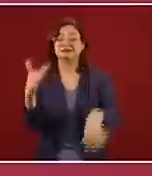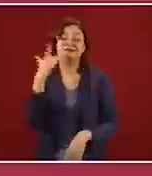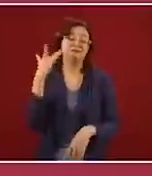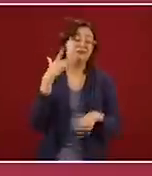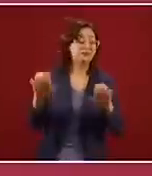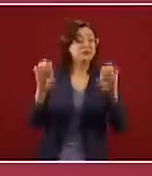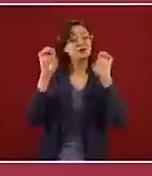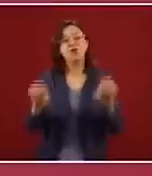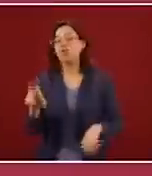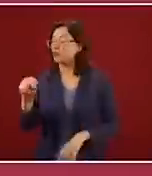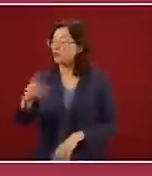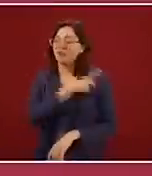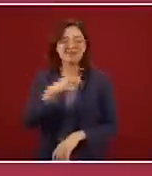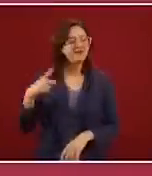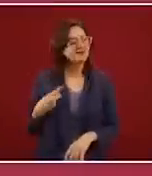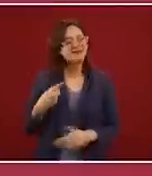comprar.